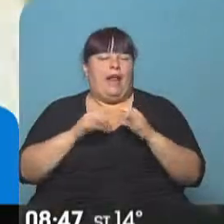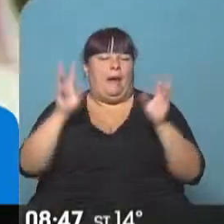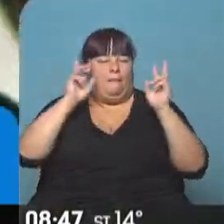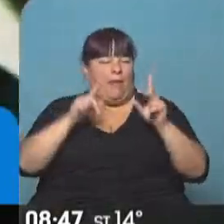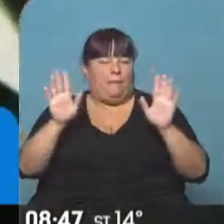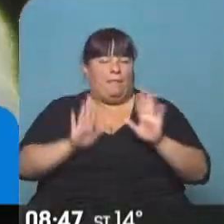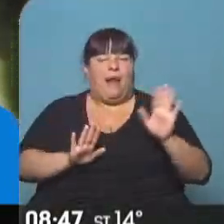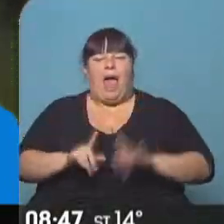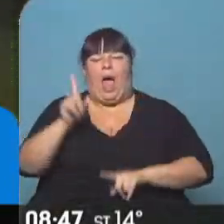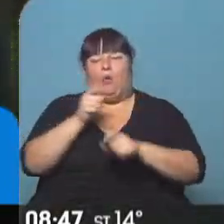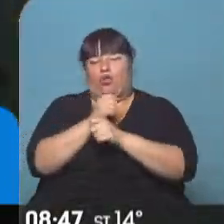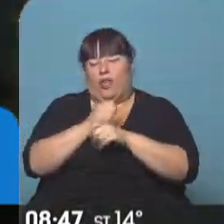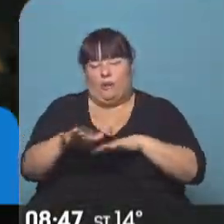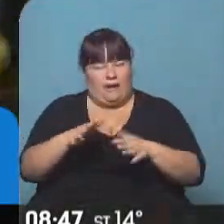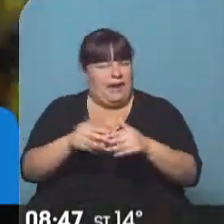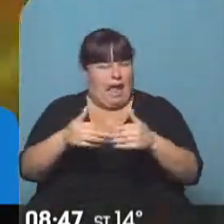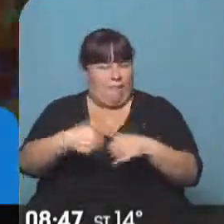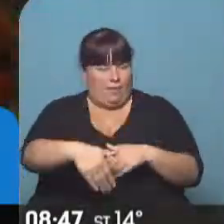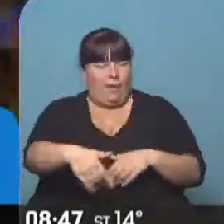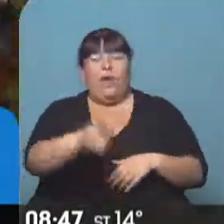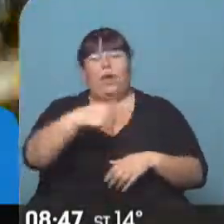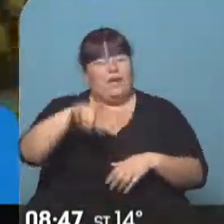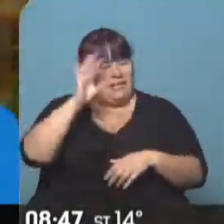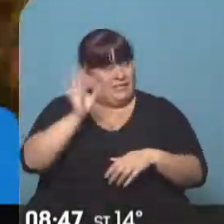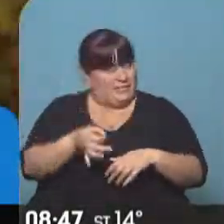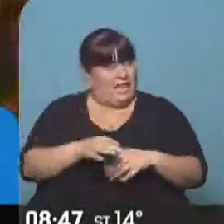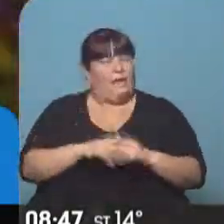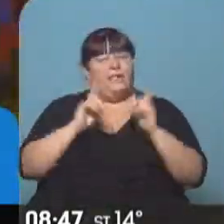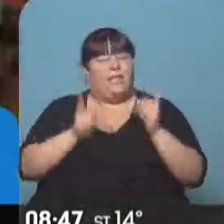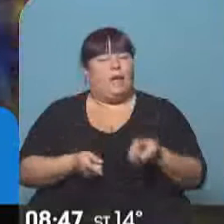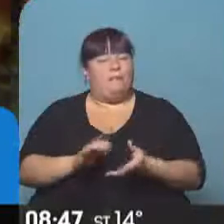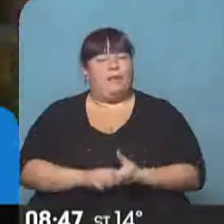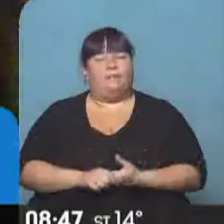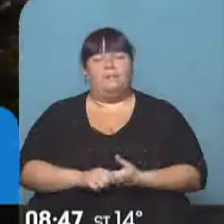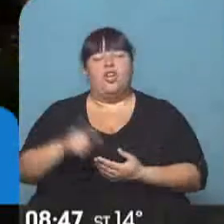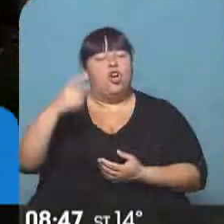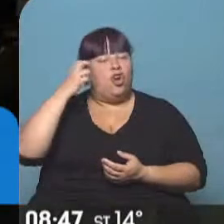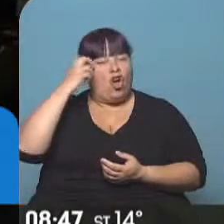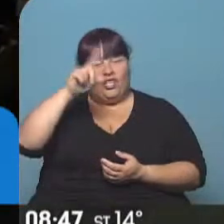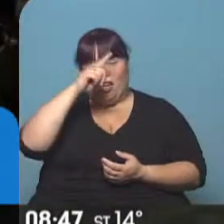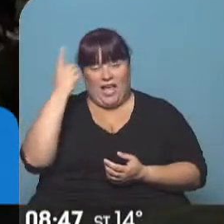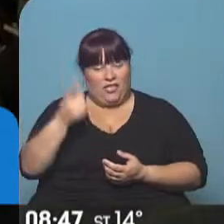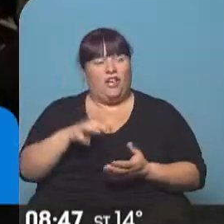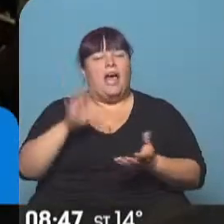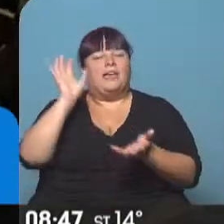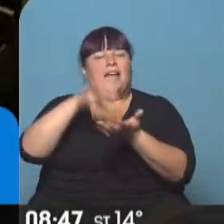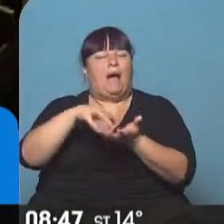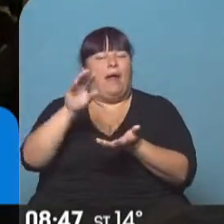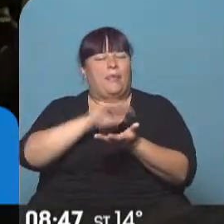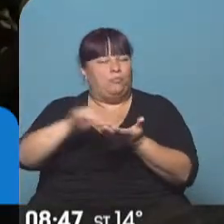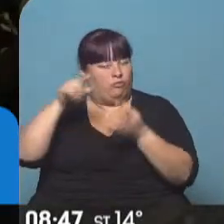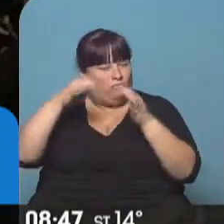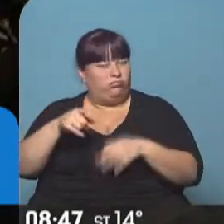algunas las acciones inmediatas ustedes saben que también el congreso de la nación y en la cámara el diputado en